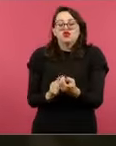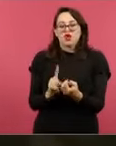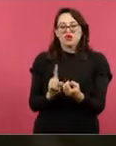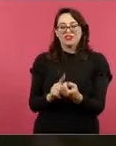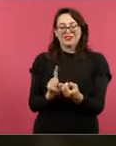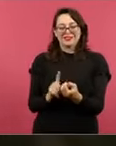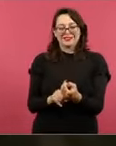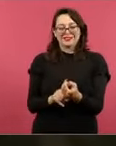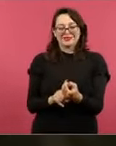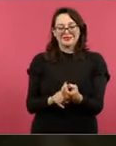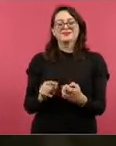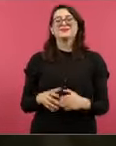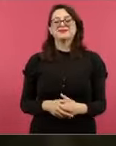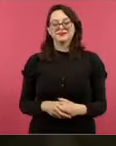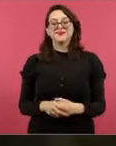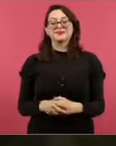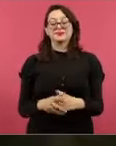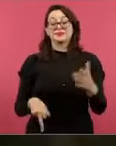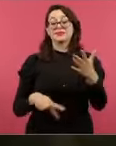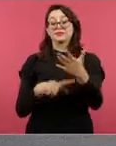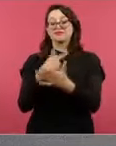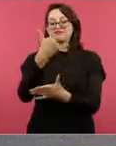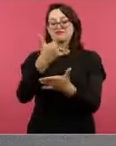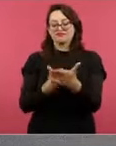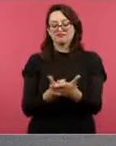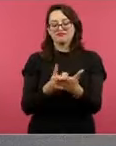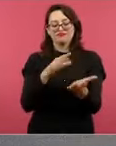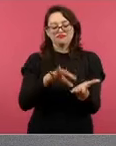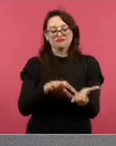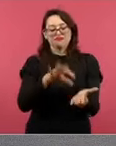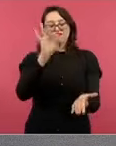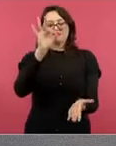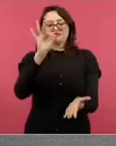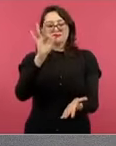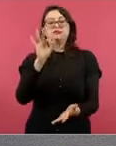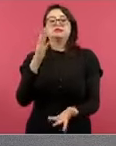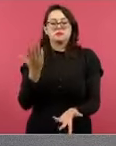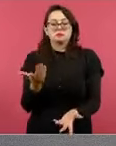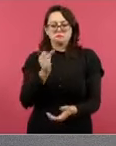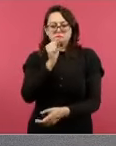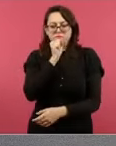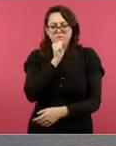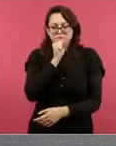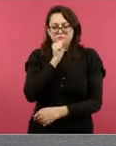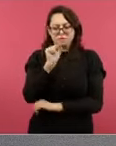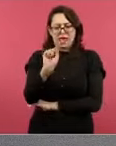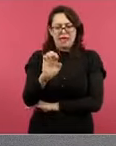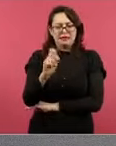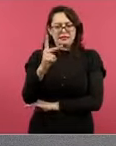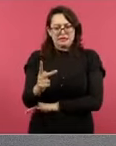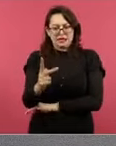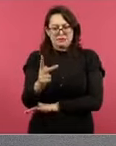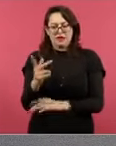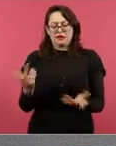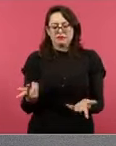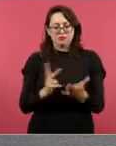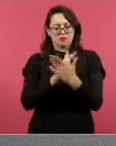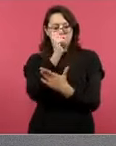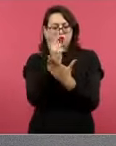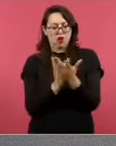se realizó a partir de un contenido de la SEP que está dentro del programa sintético